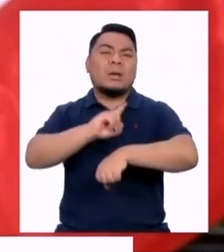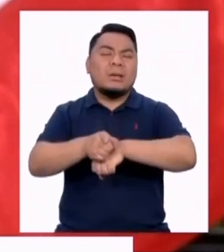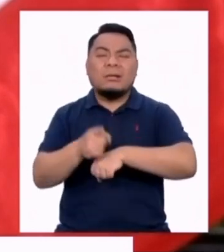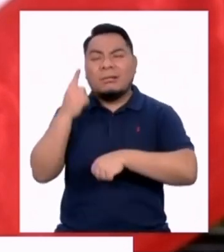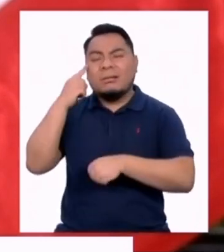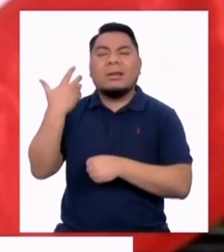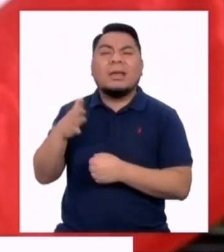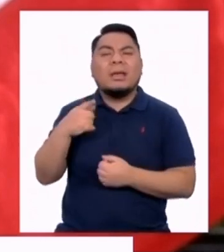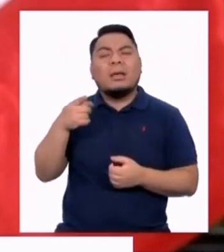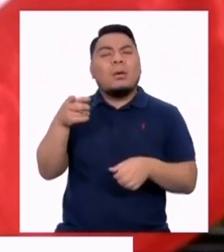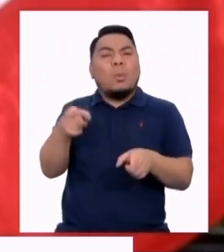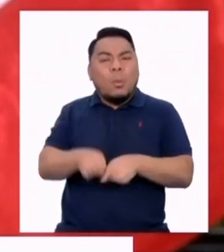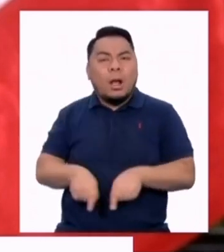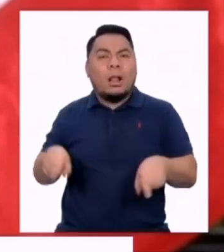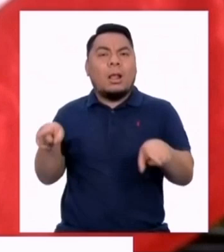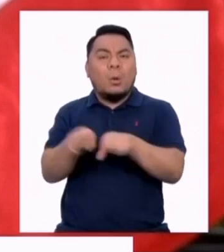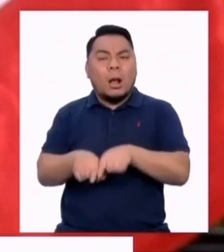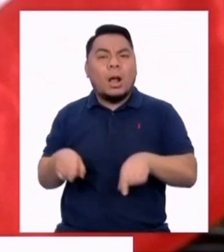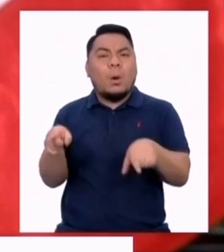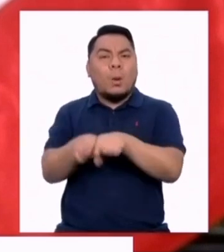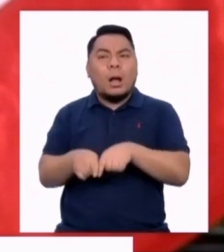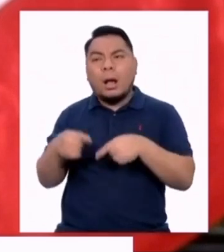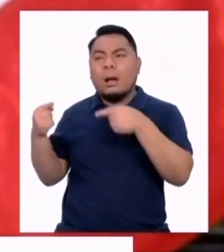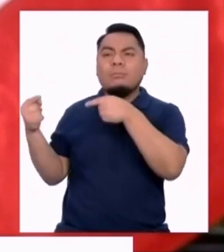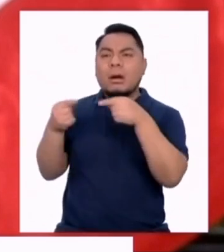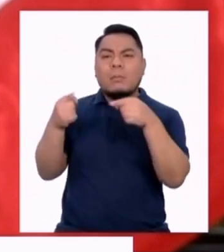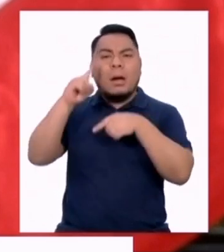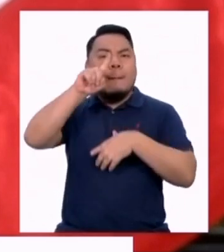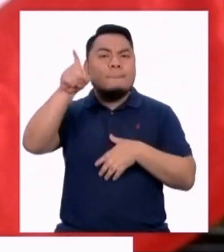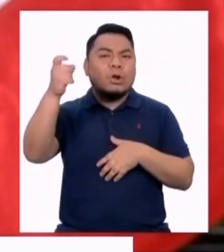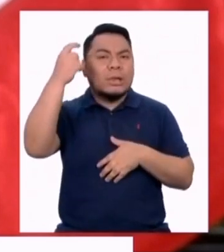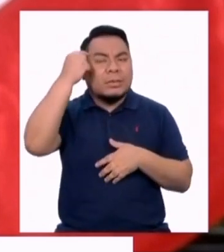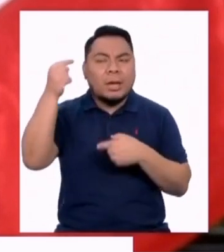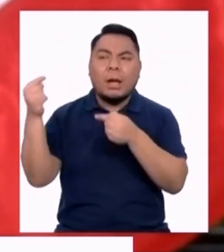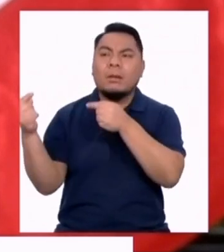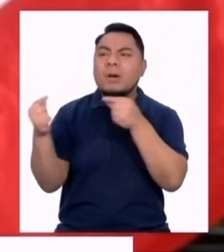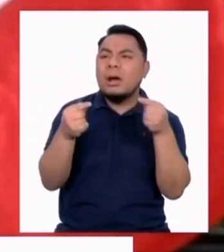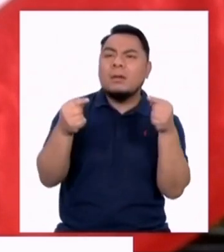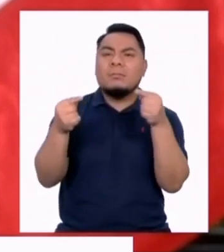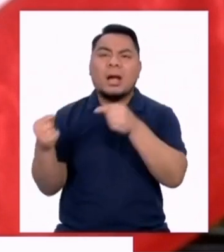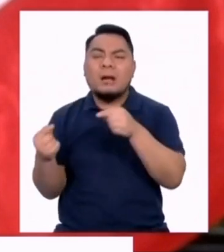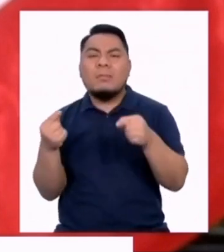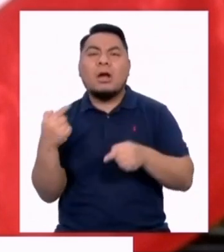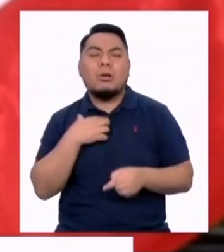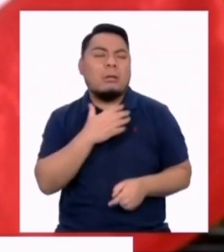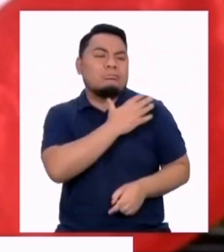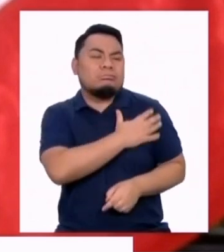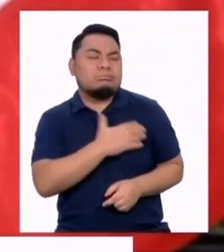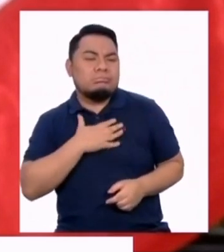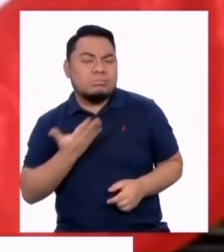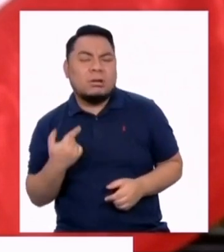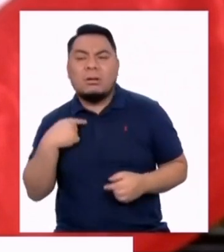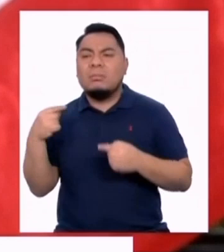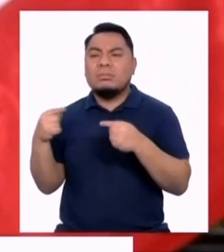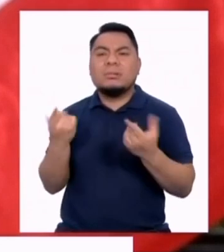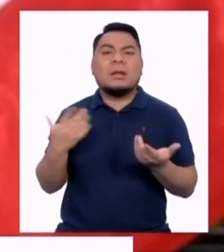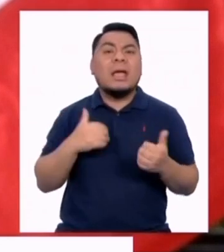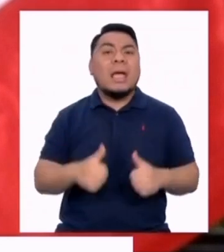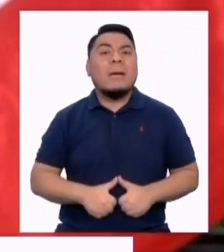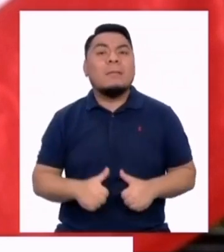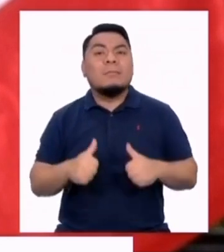y luchas de intereses mientras la vida de miles de peruanos están en riesgo